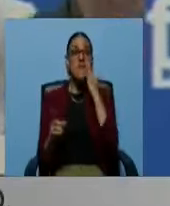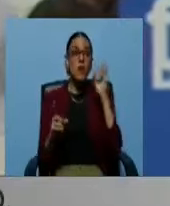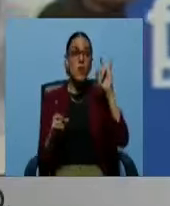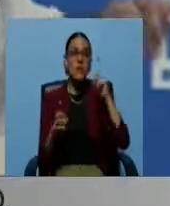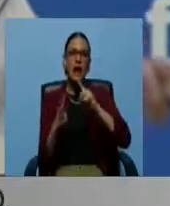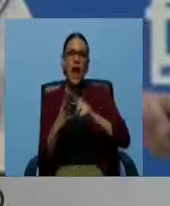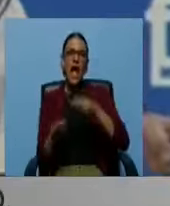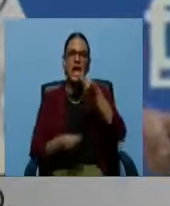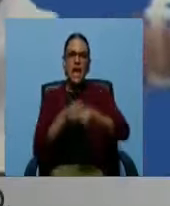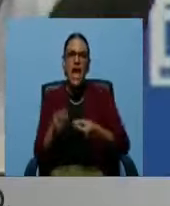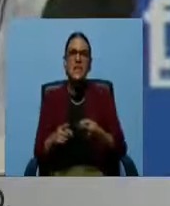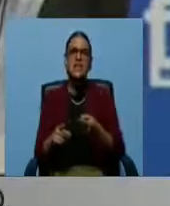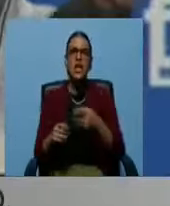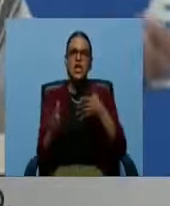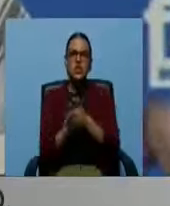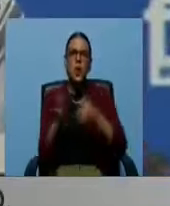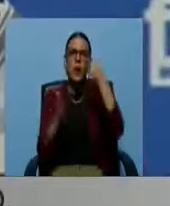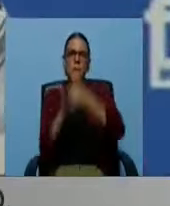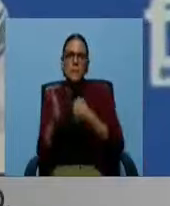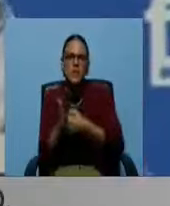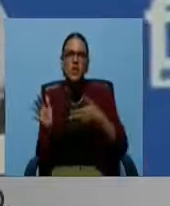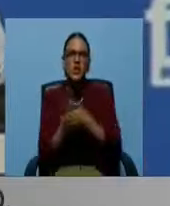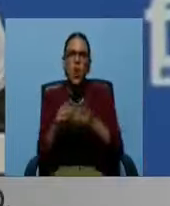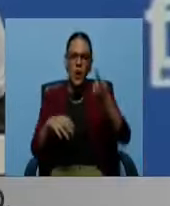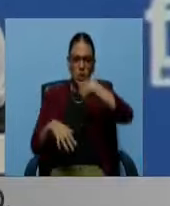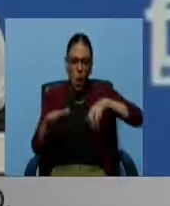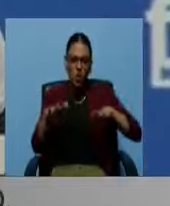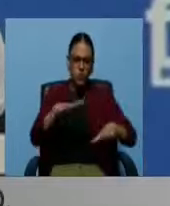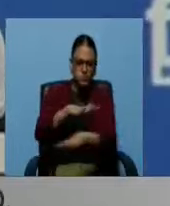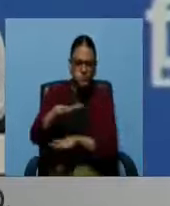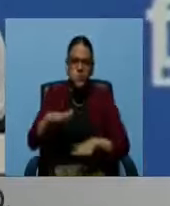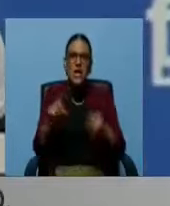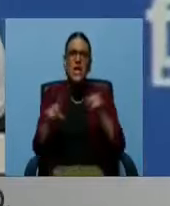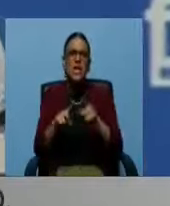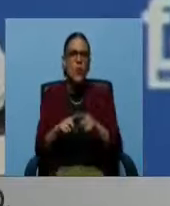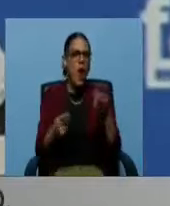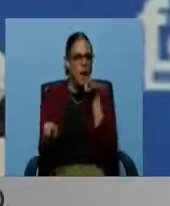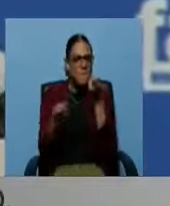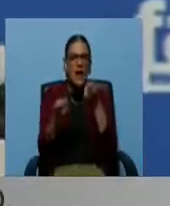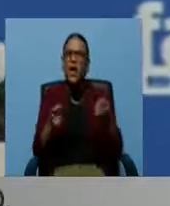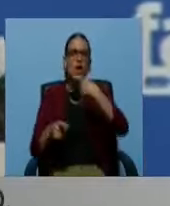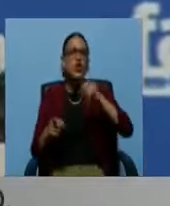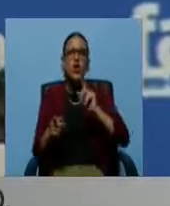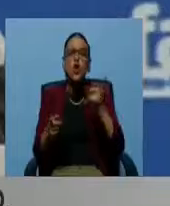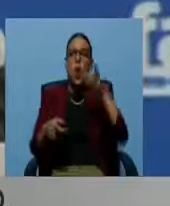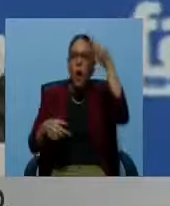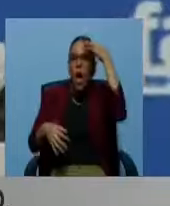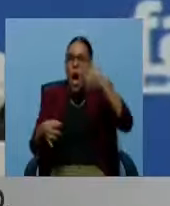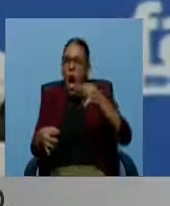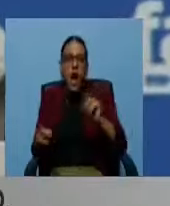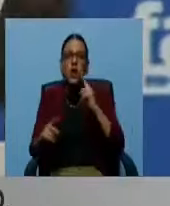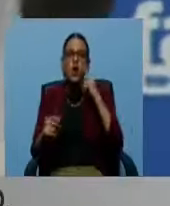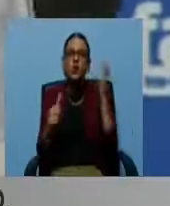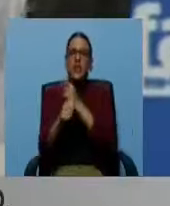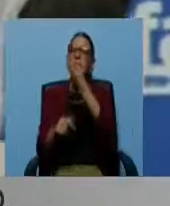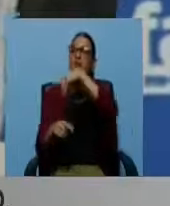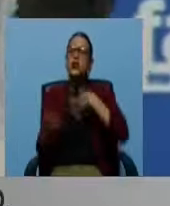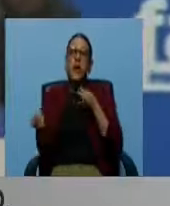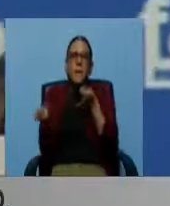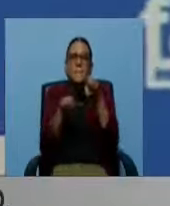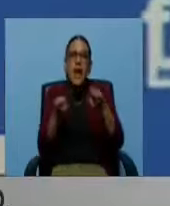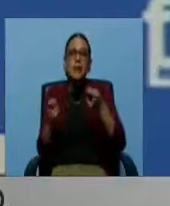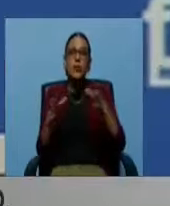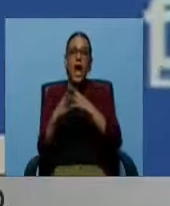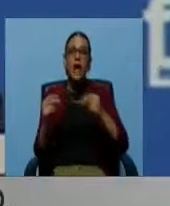están echando a pelear a los de la planta abajo contra los del sótano para que no nos demos cuenta que los que nos tienen jodidos,